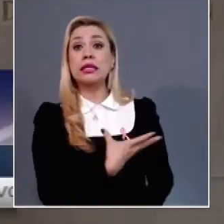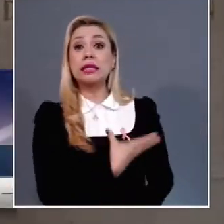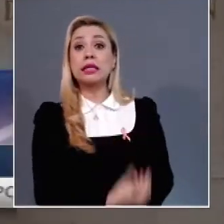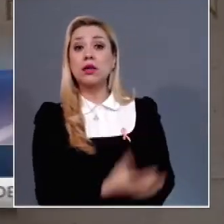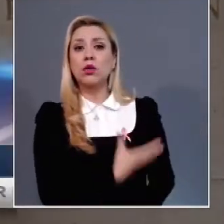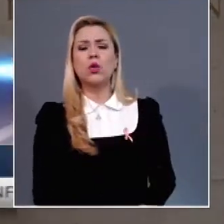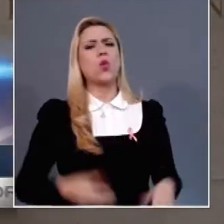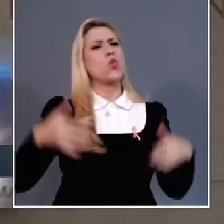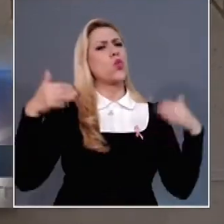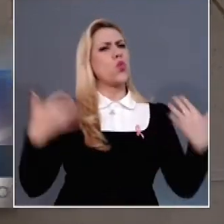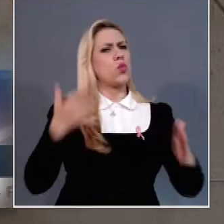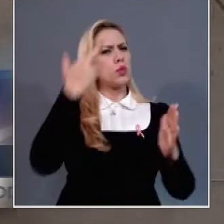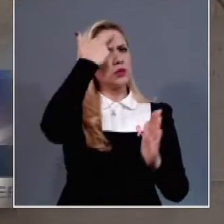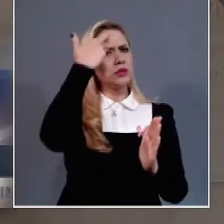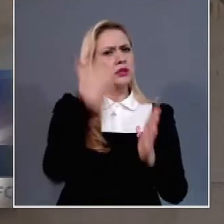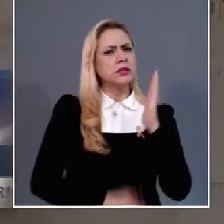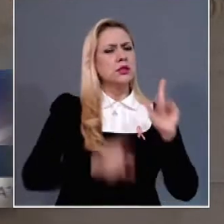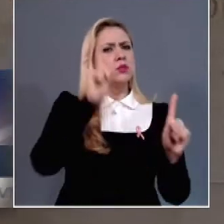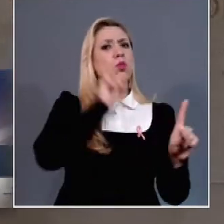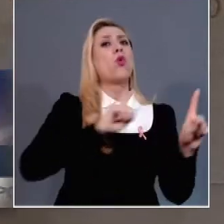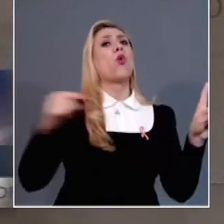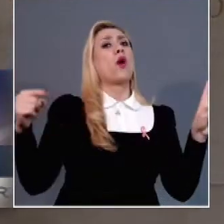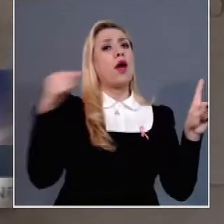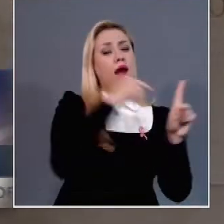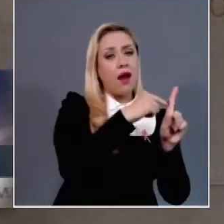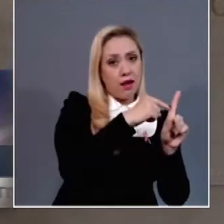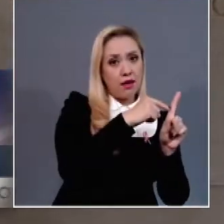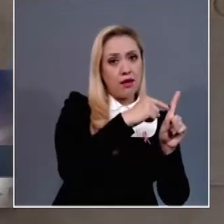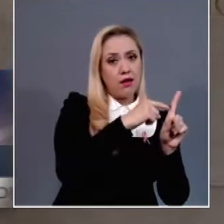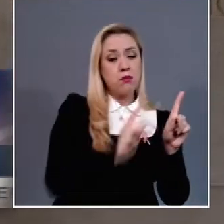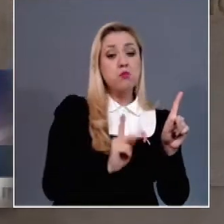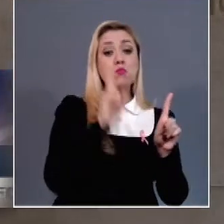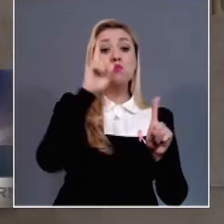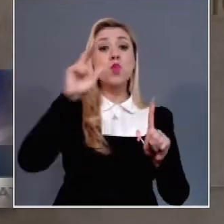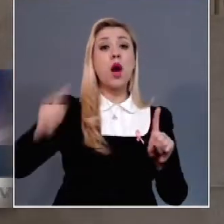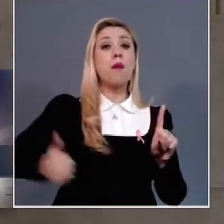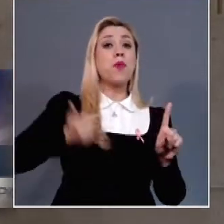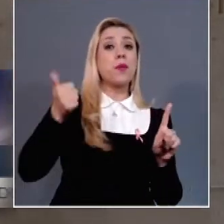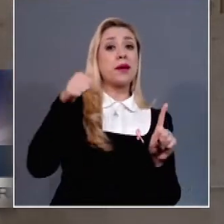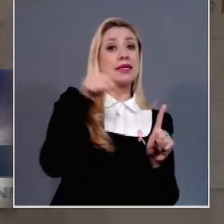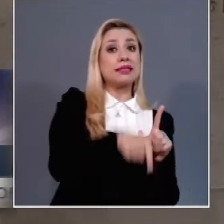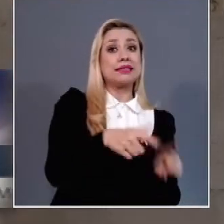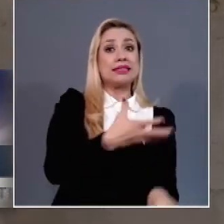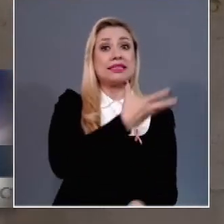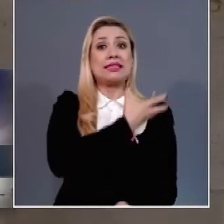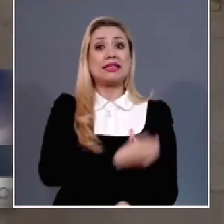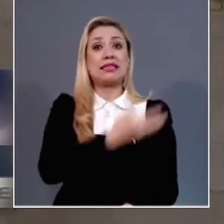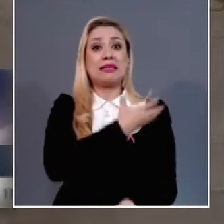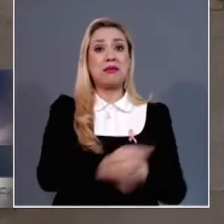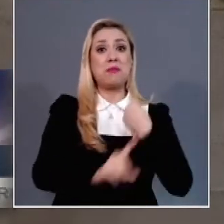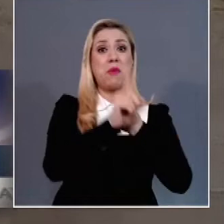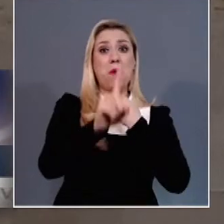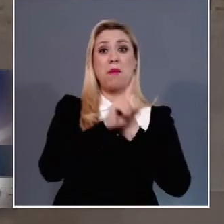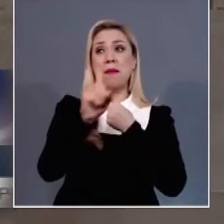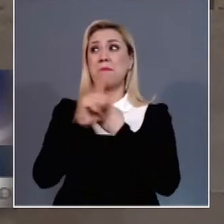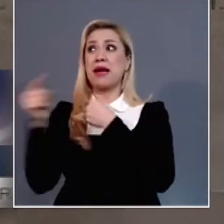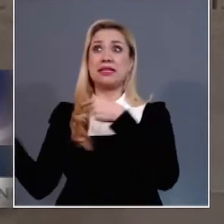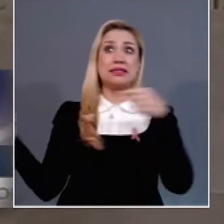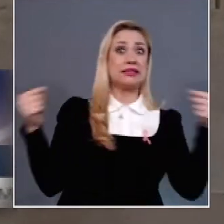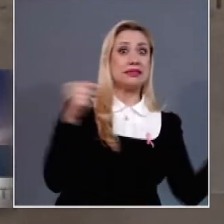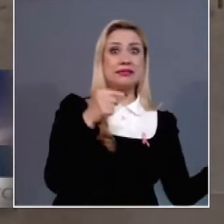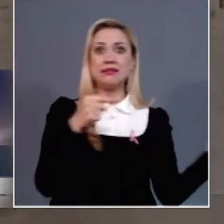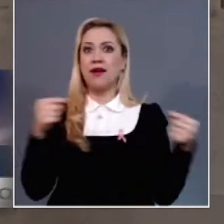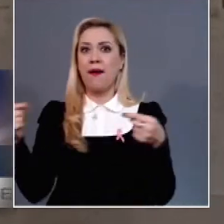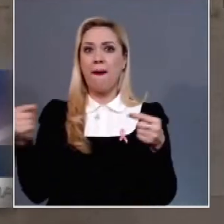una cuestión estructural, donde se aprovechan estas disparidades, estas desigualdades, donde se aprovechan todos